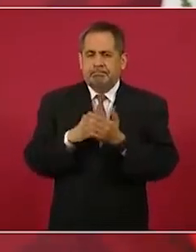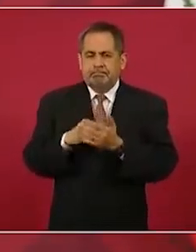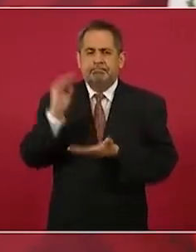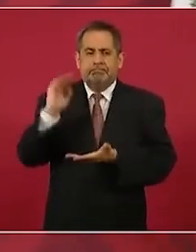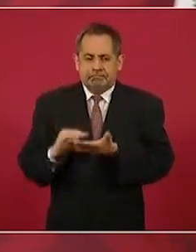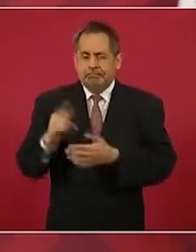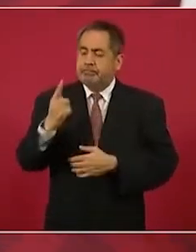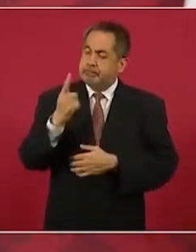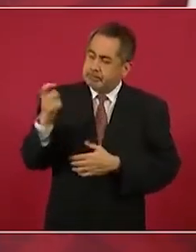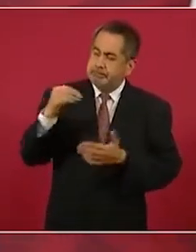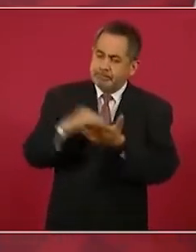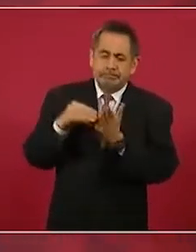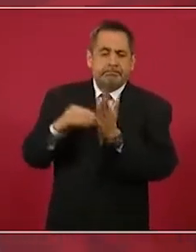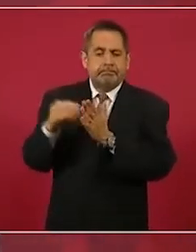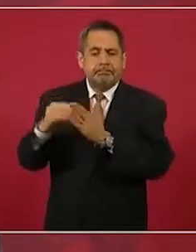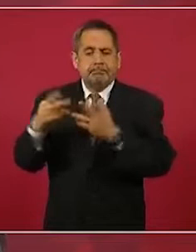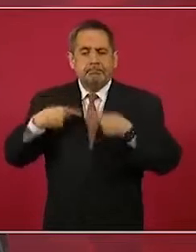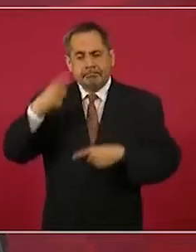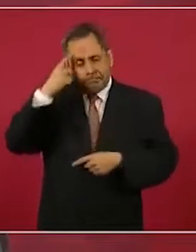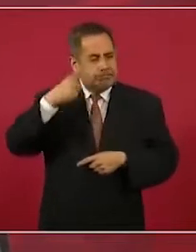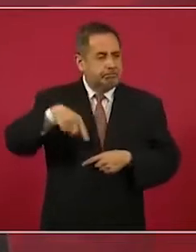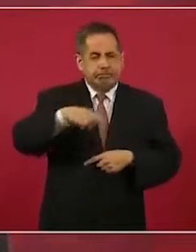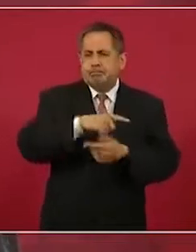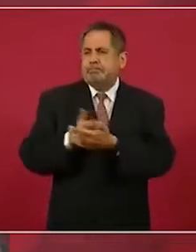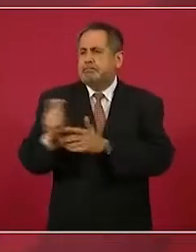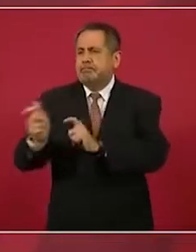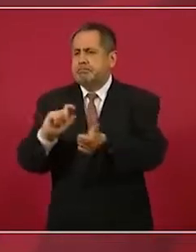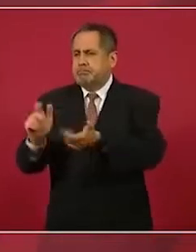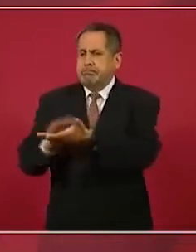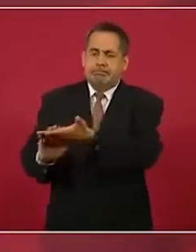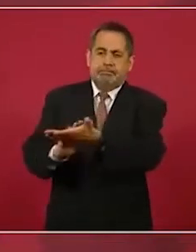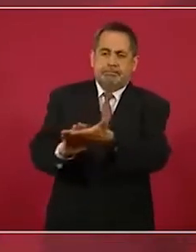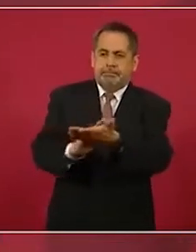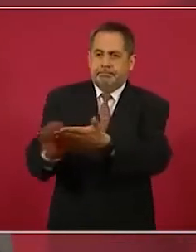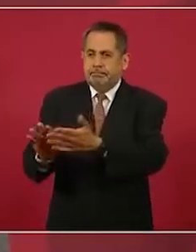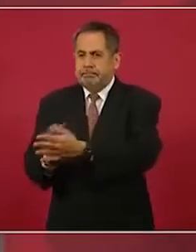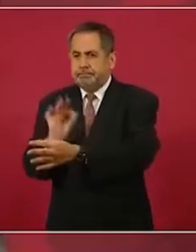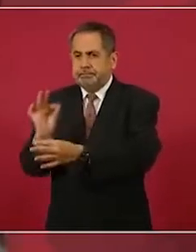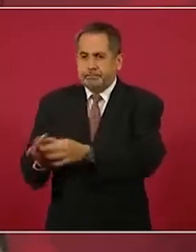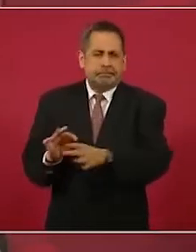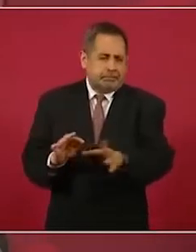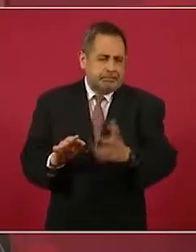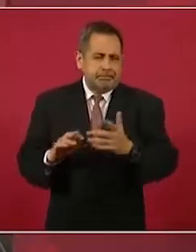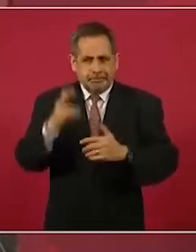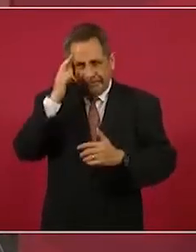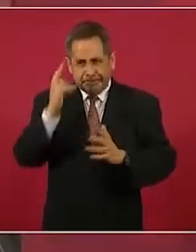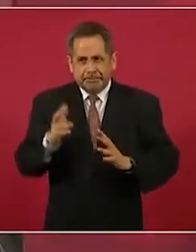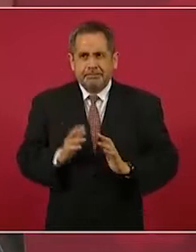pagaron 100,000 millones a los contratistas que